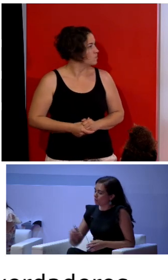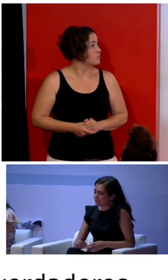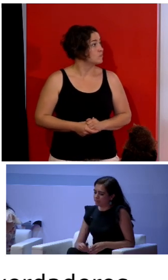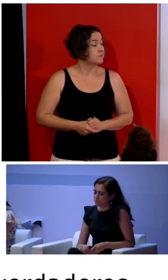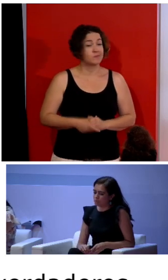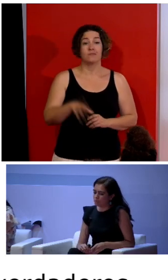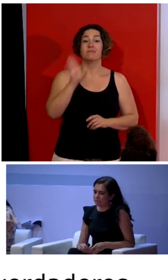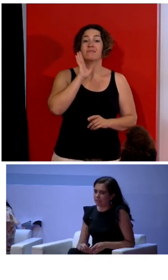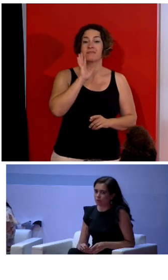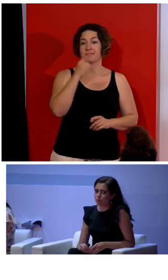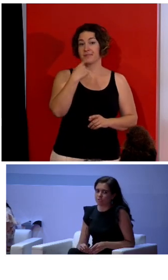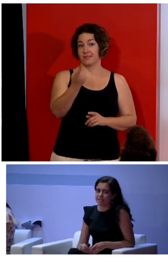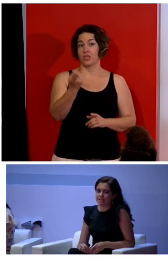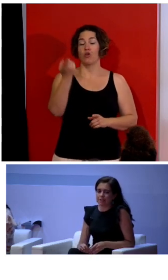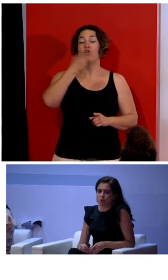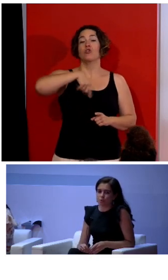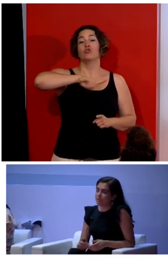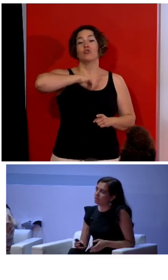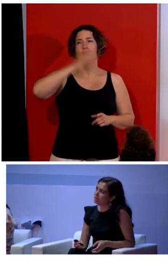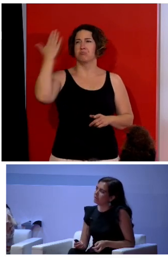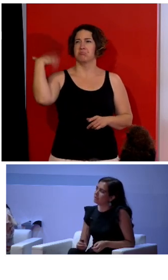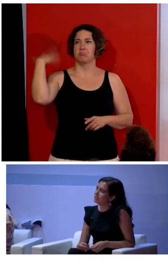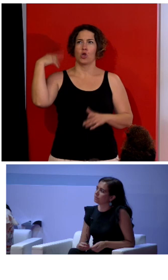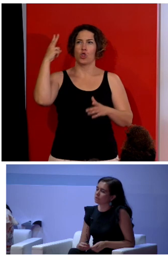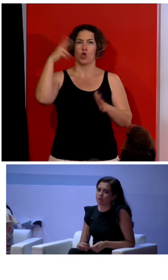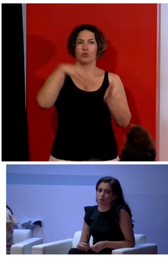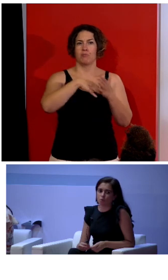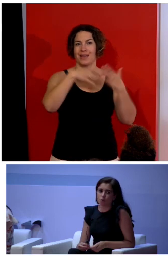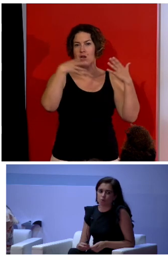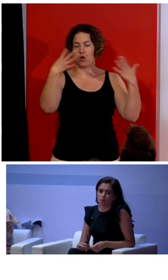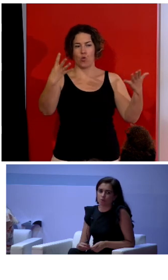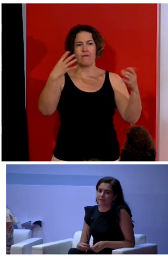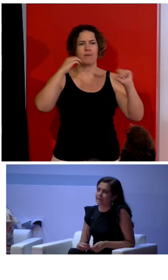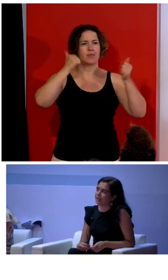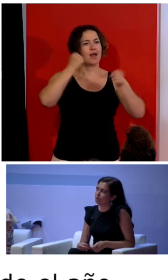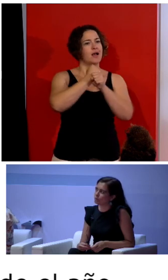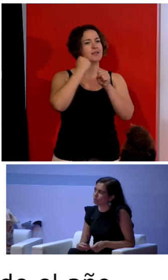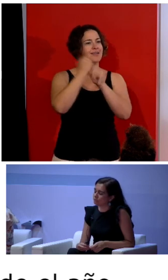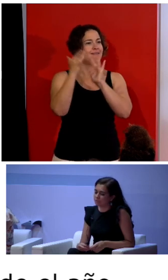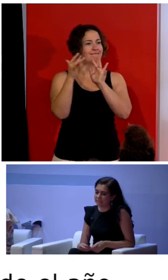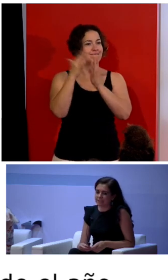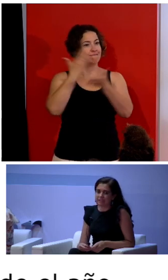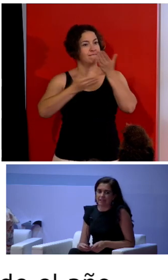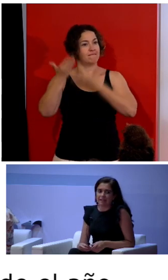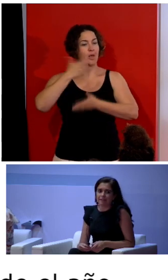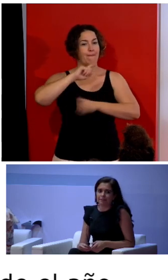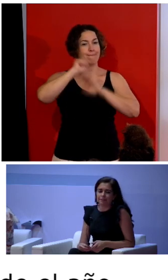Como comentábamos, nosotros desde el año 2009 estamos trabajando con plena inclusión.